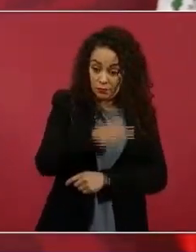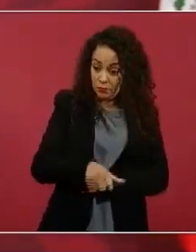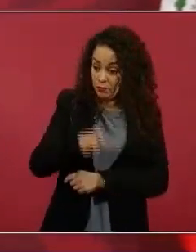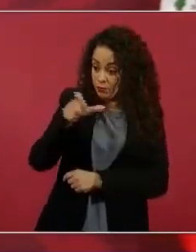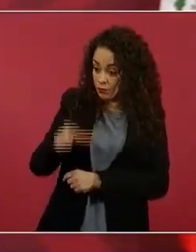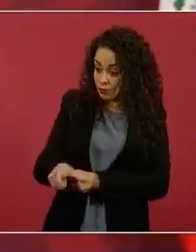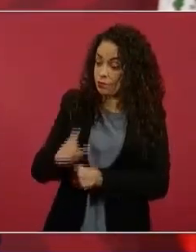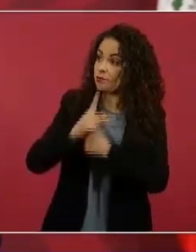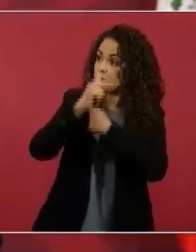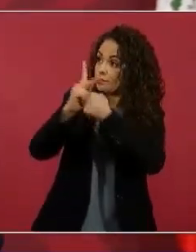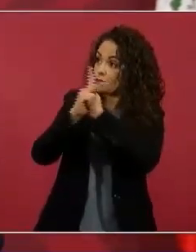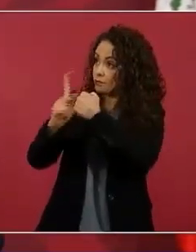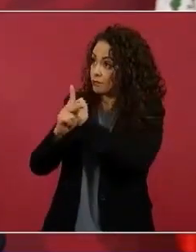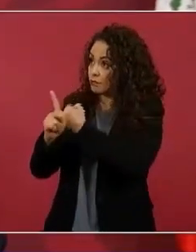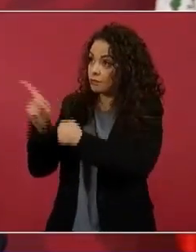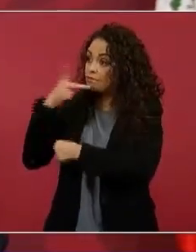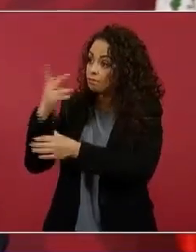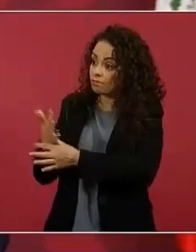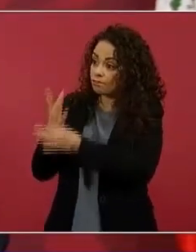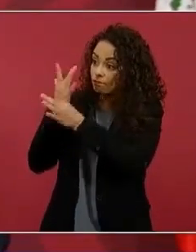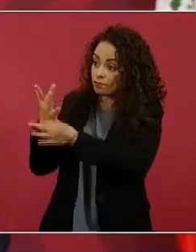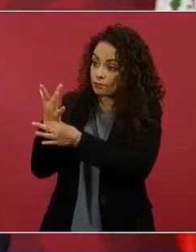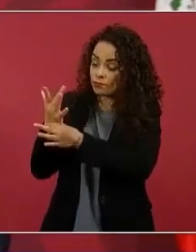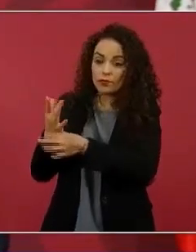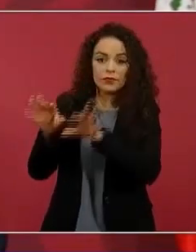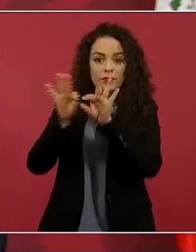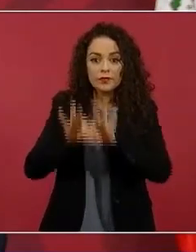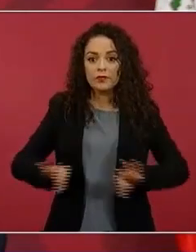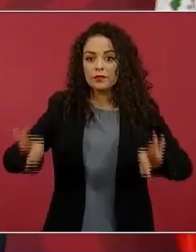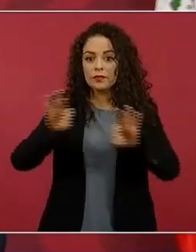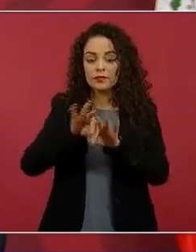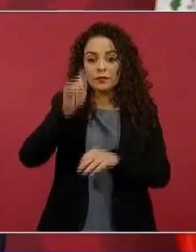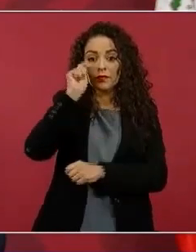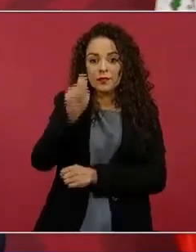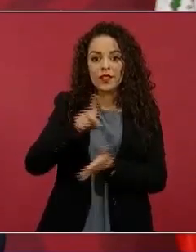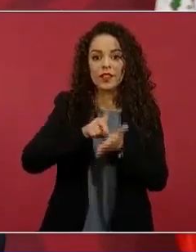entre las naciones el respeto al derecho ajeno es la paz.